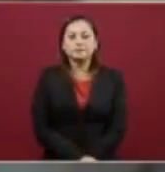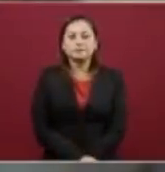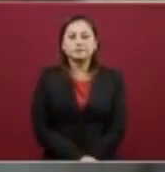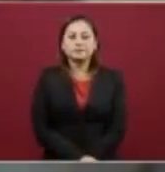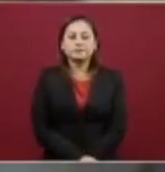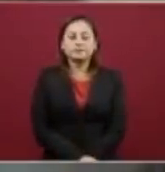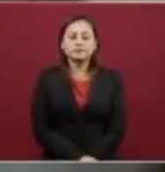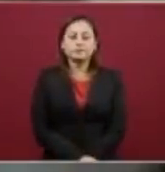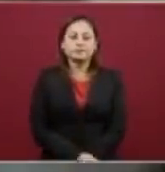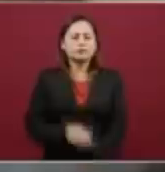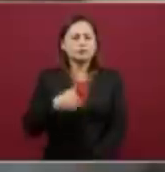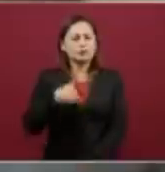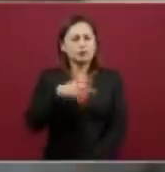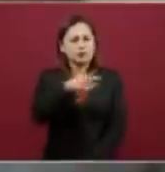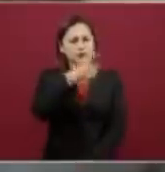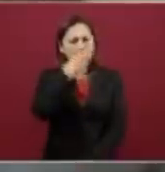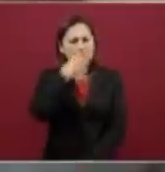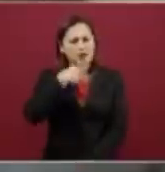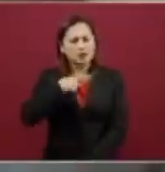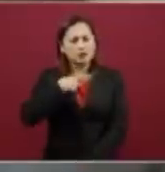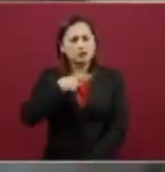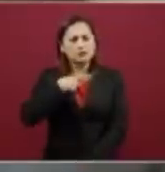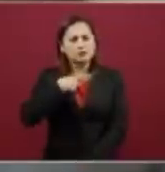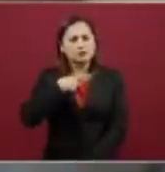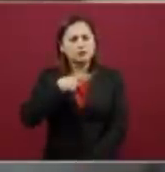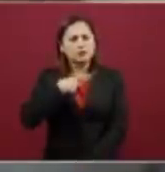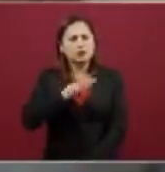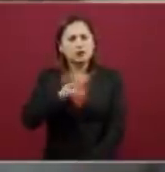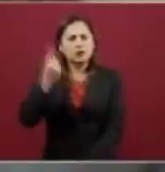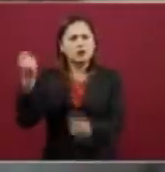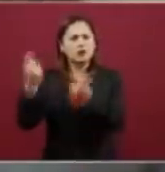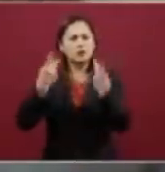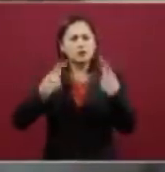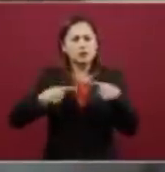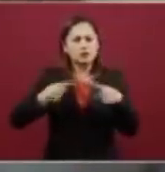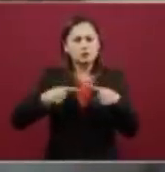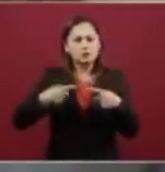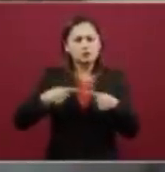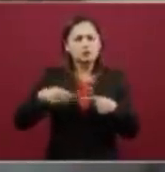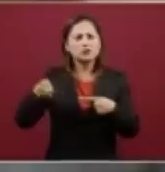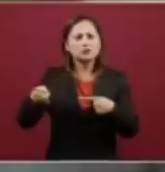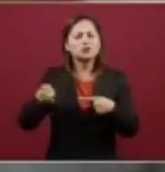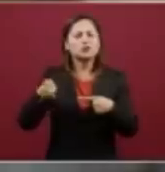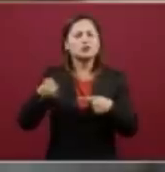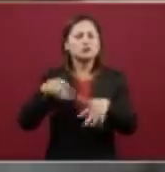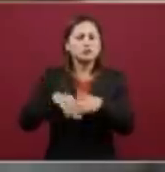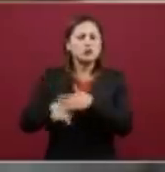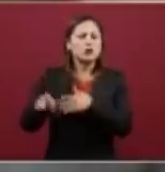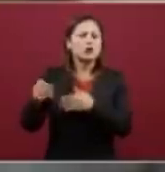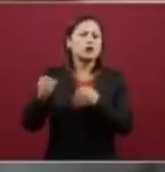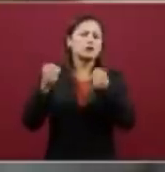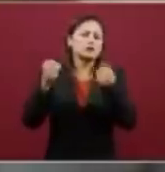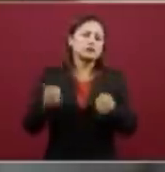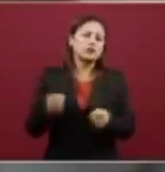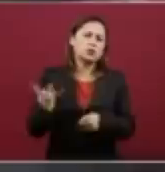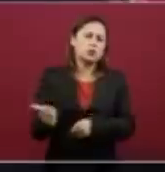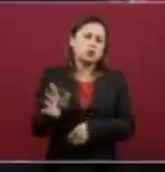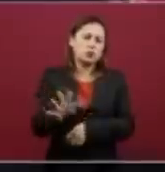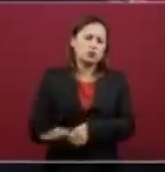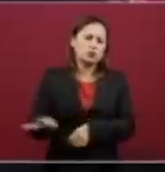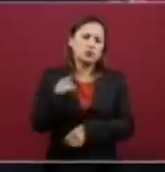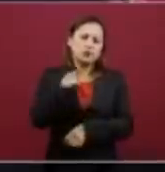recientes había dicho que las personas que utilizaban o que eran atendidas en el Seguro Popular, que desapareció a la llegada de su